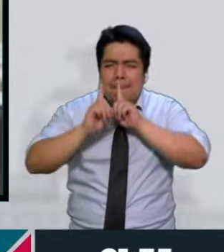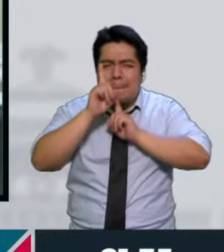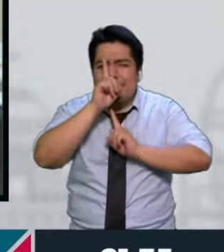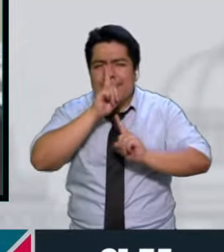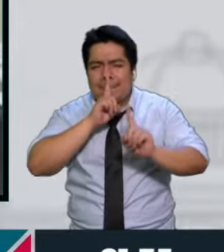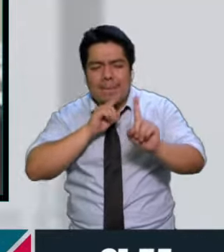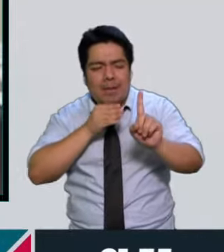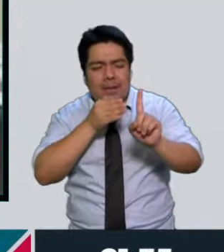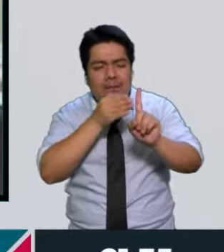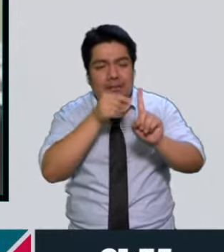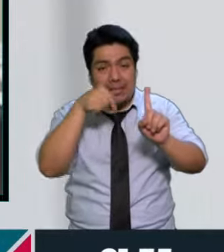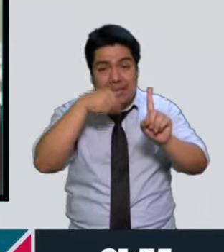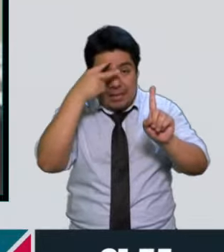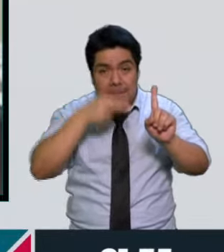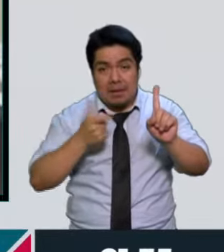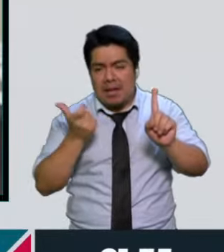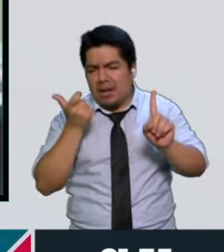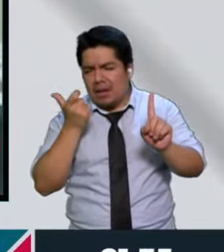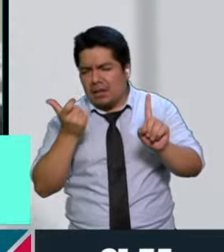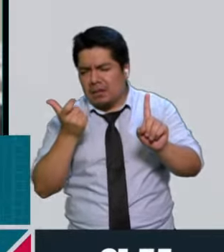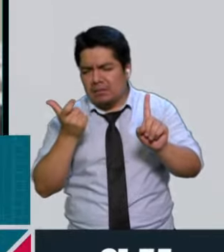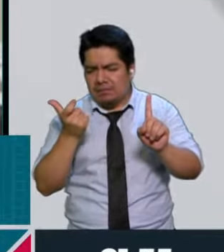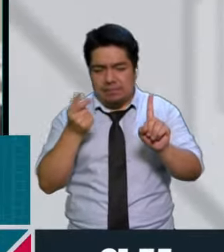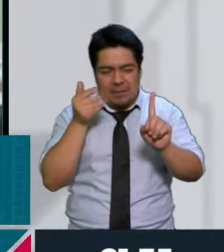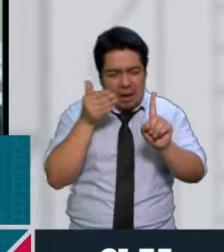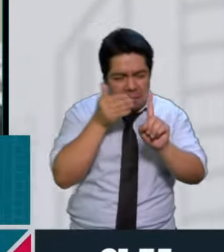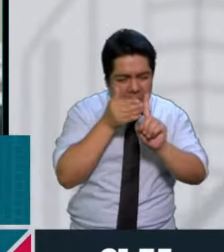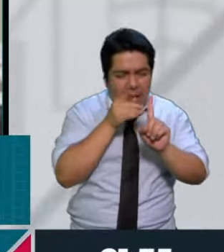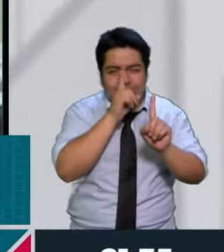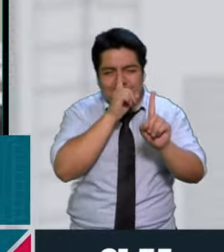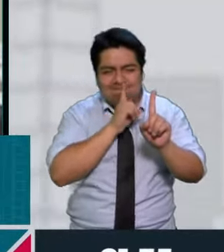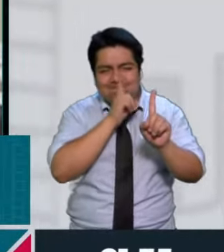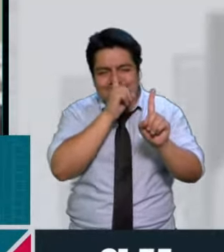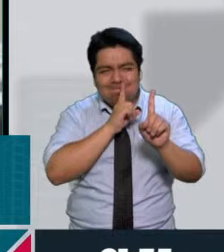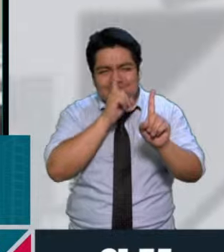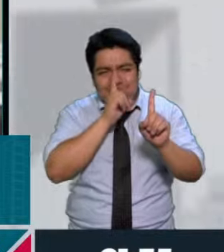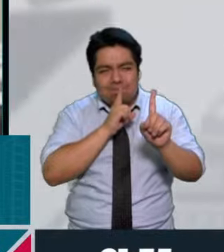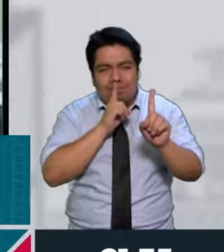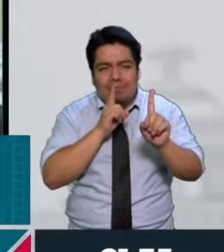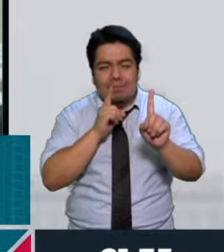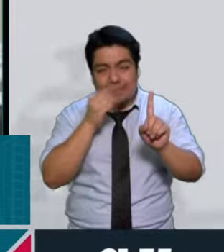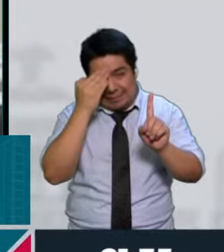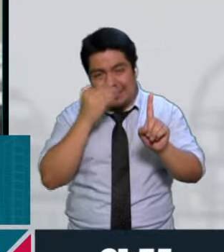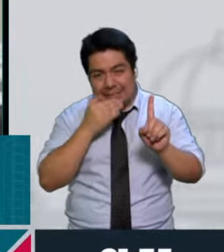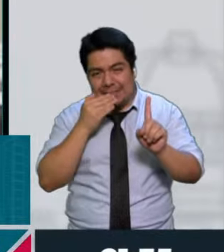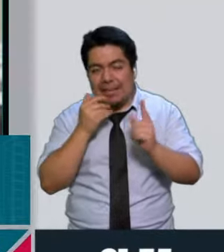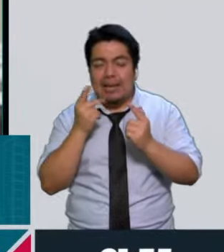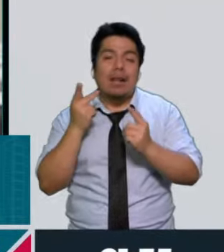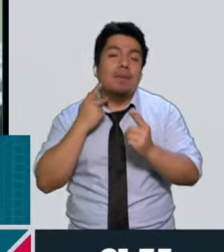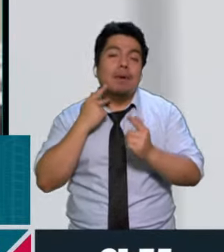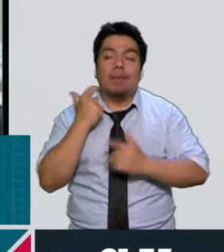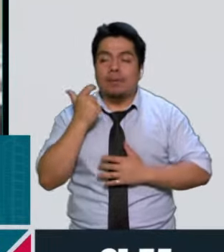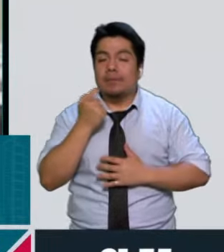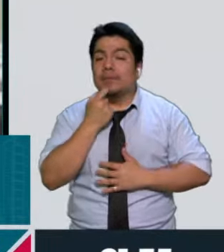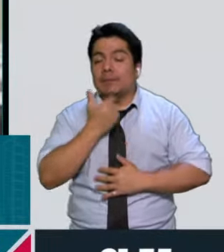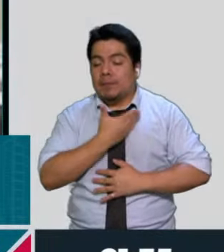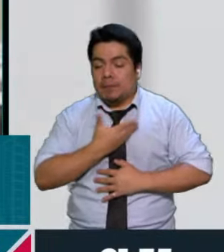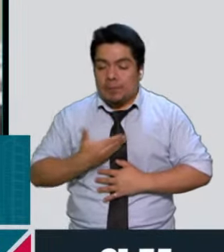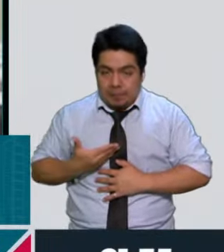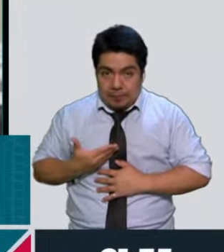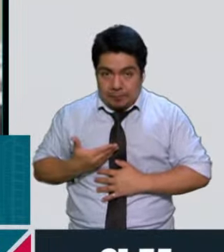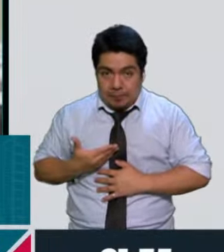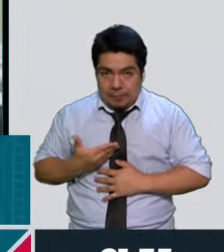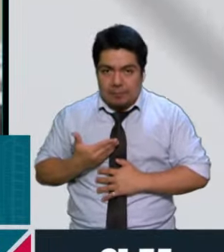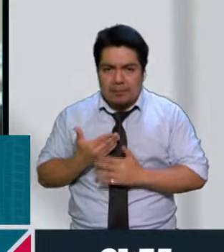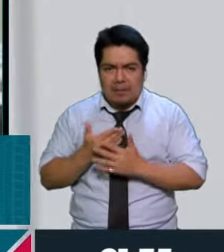la economía de México. Cabe decir que justamente ante el éxito de la política económica del presidente López Obrador